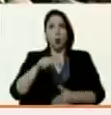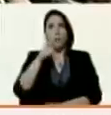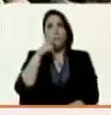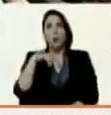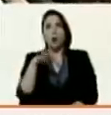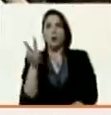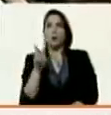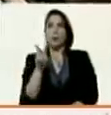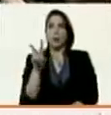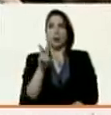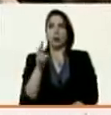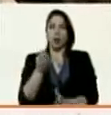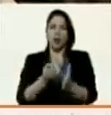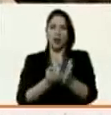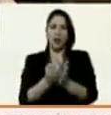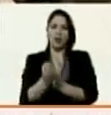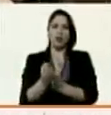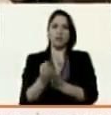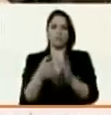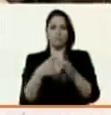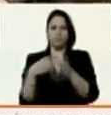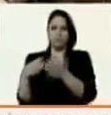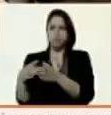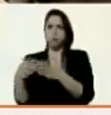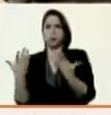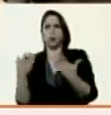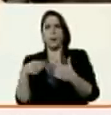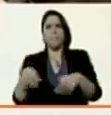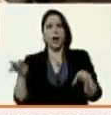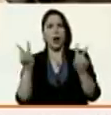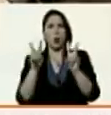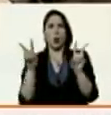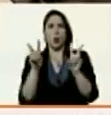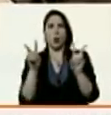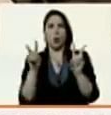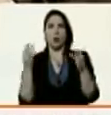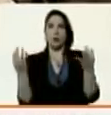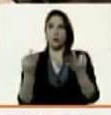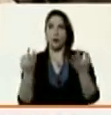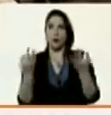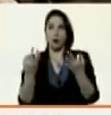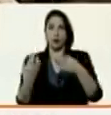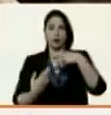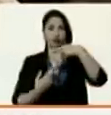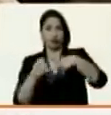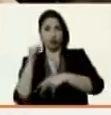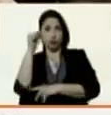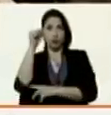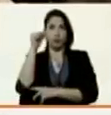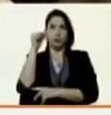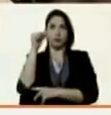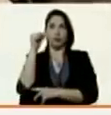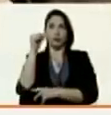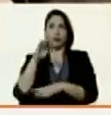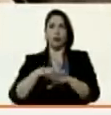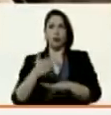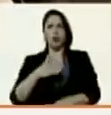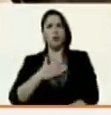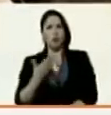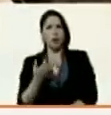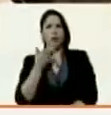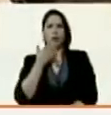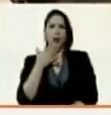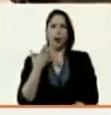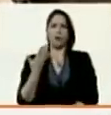de venezuela es leal colectivamente es un valor verdadero de una revolución porque puede haber manifestaciones